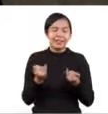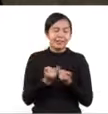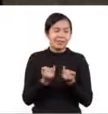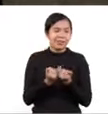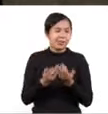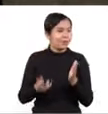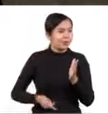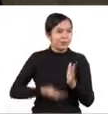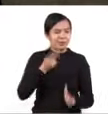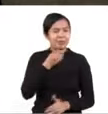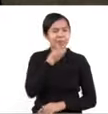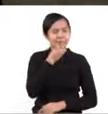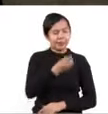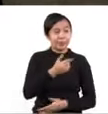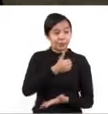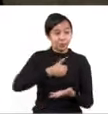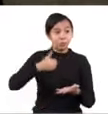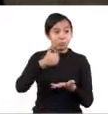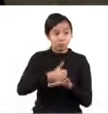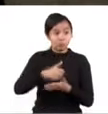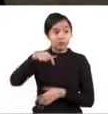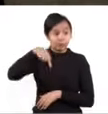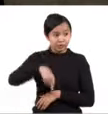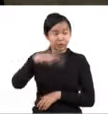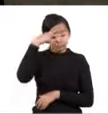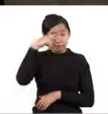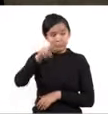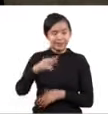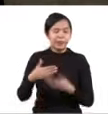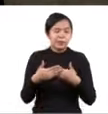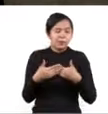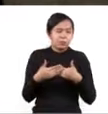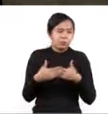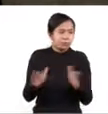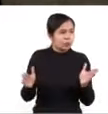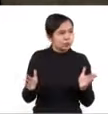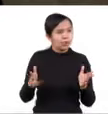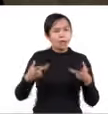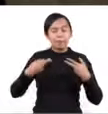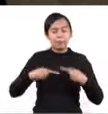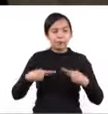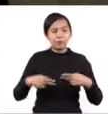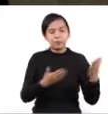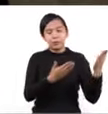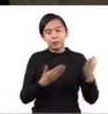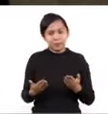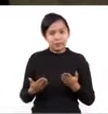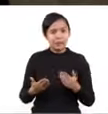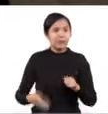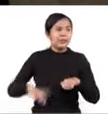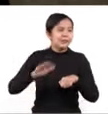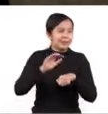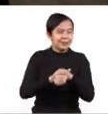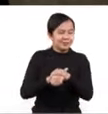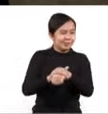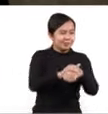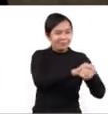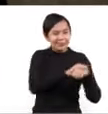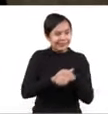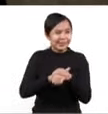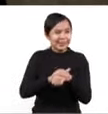ciudad es una ciudad abierta al mundo, es una ciudad para la amistad con todos los